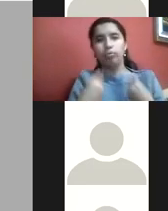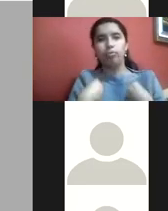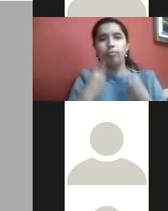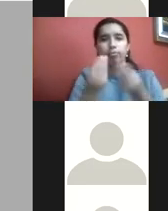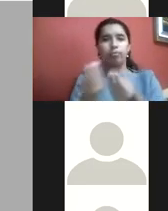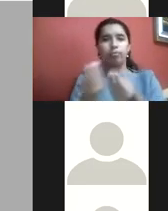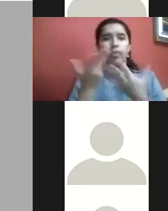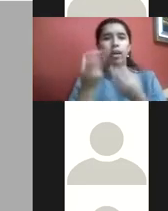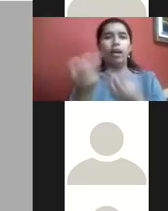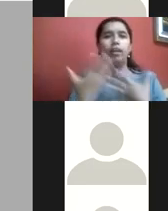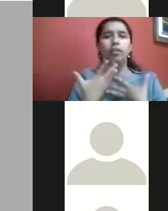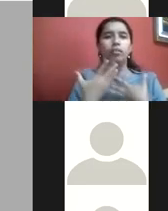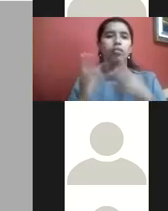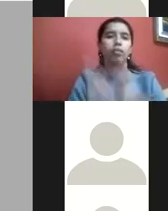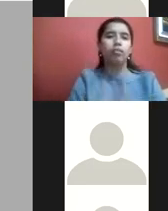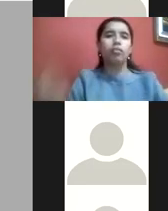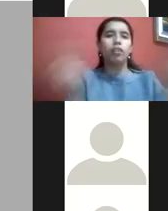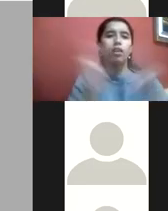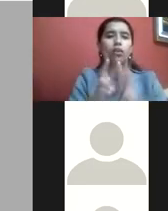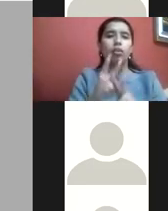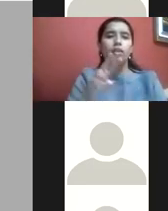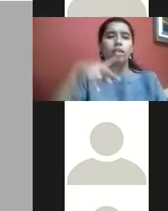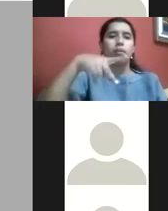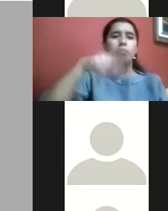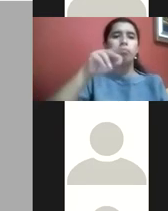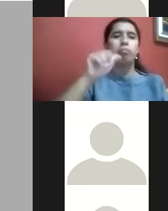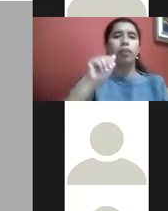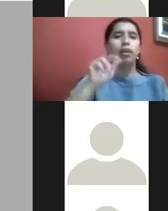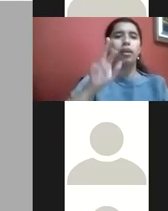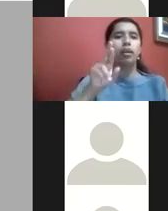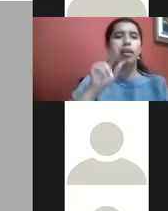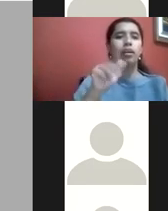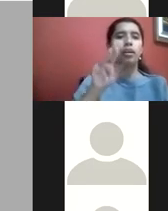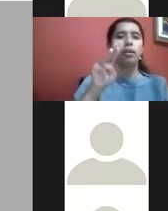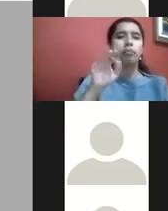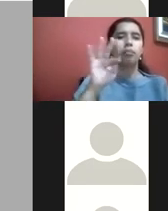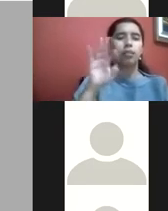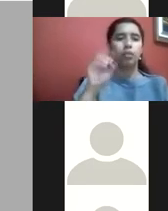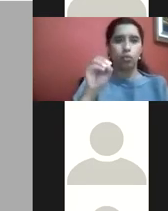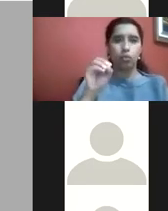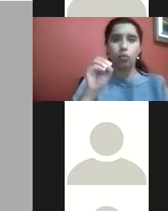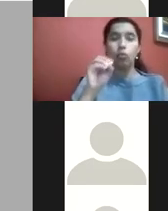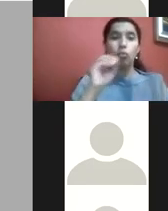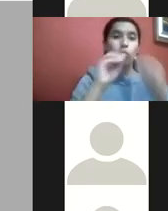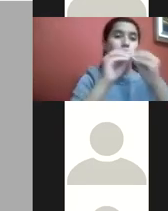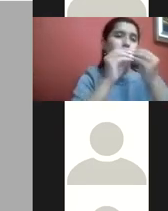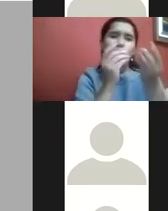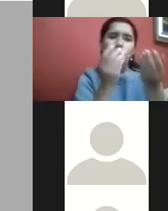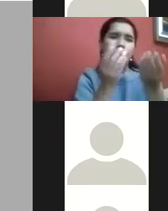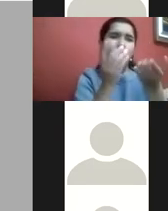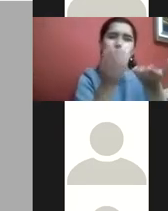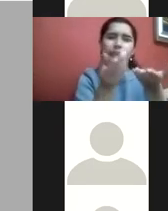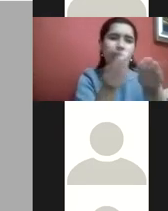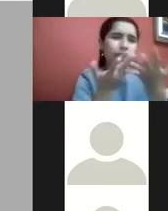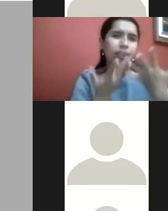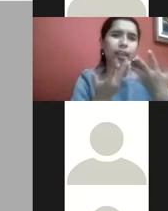un dato numérico que se determina de una muestra y un parámetro como un dato numérico de a partir de una